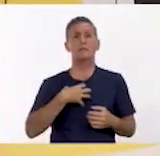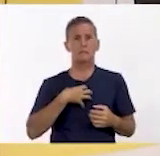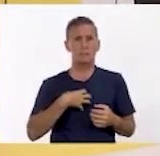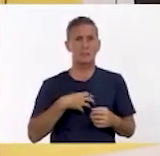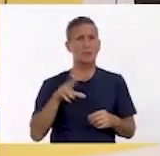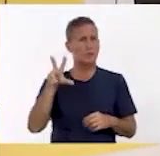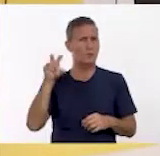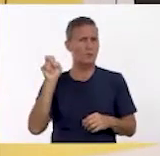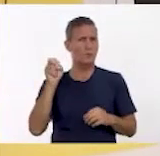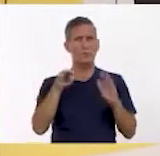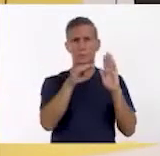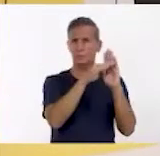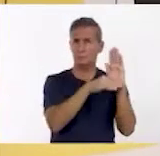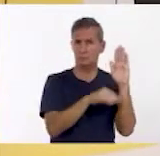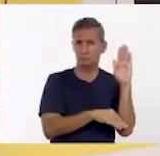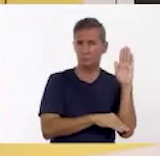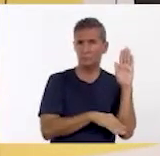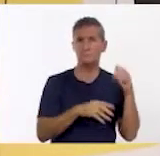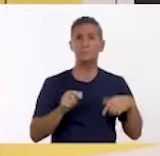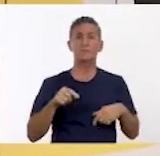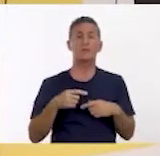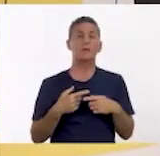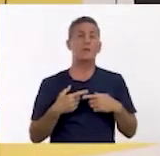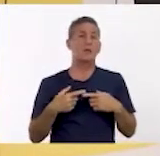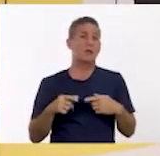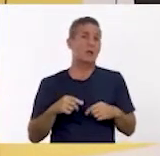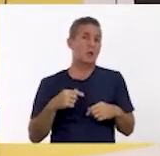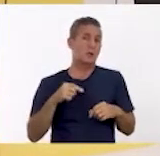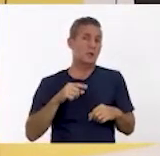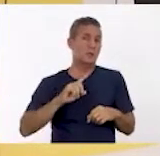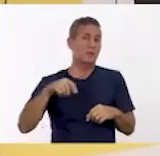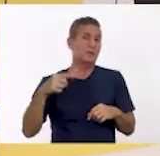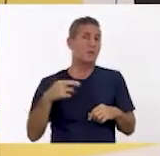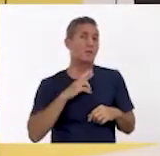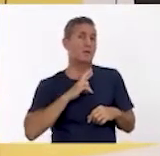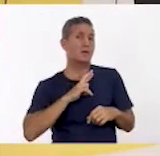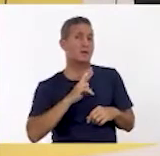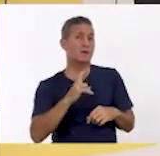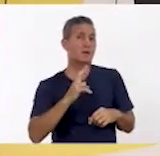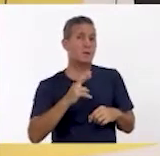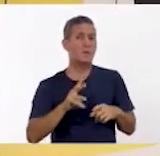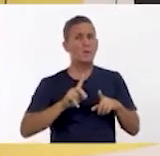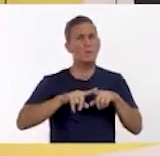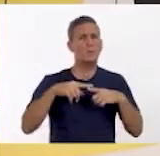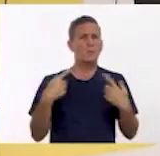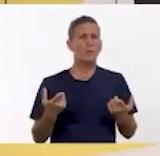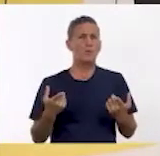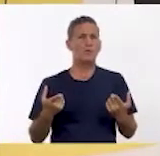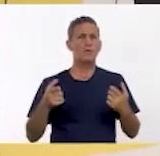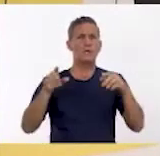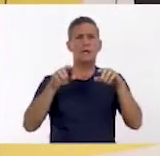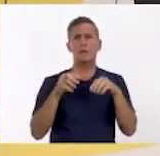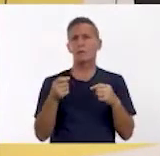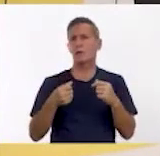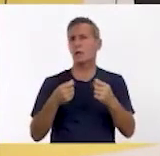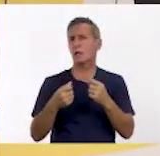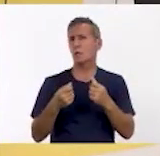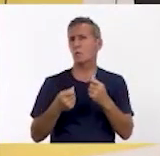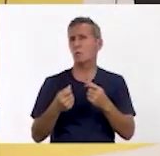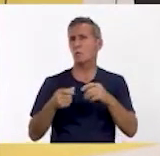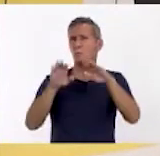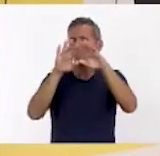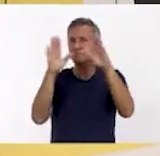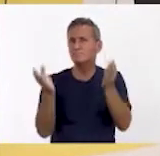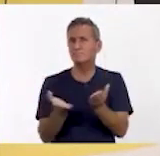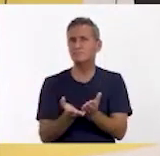el nuevo libro, pero también tendremos un nuevo programa. Y por eso nos van a responder porque es una economía mundial injusta.